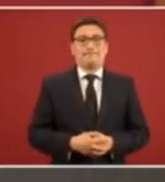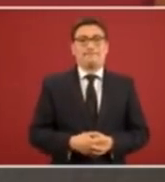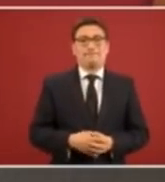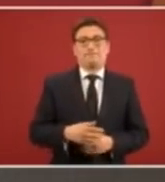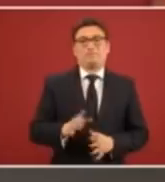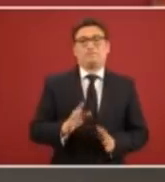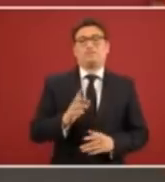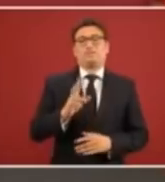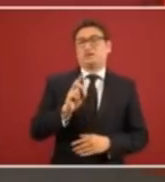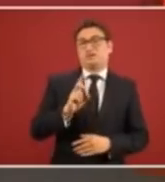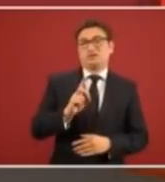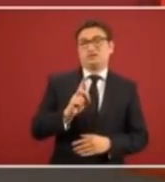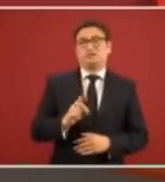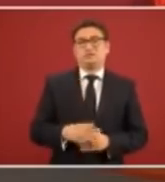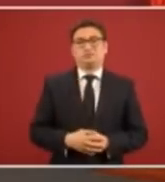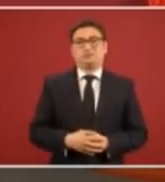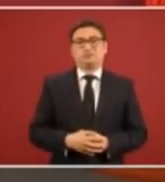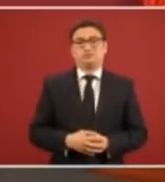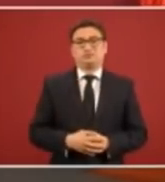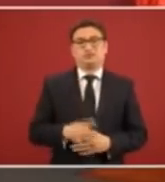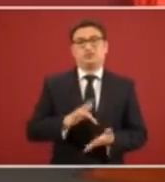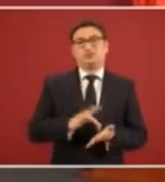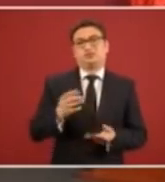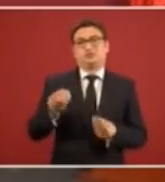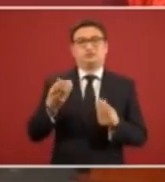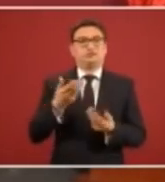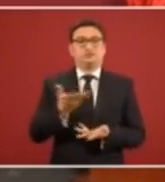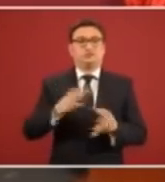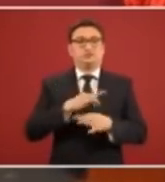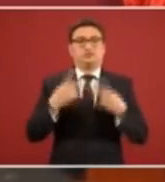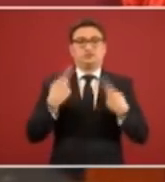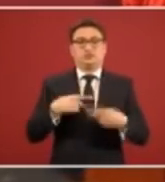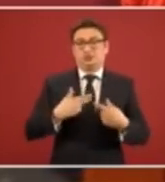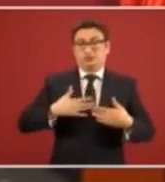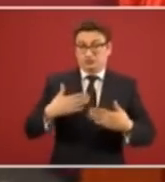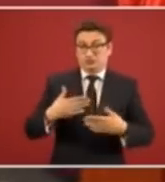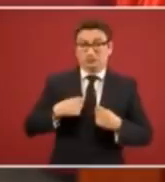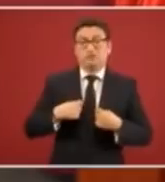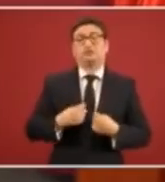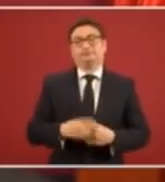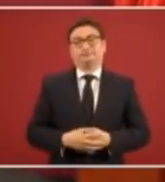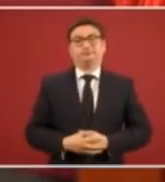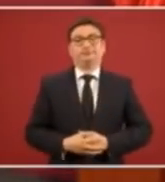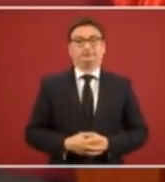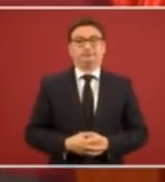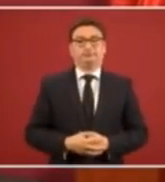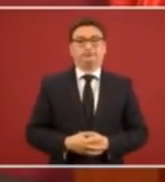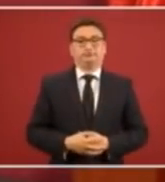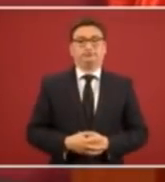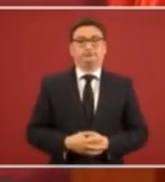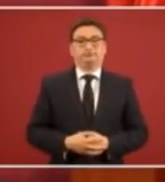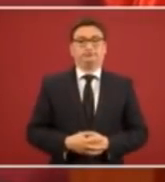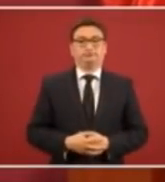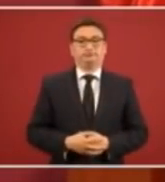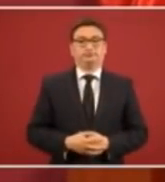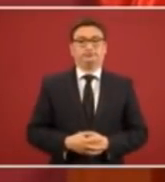30. O sea, muchas gracias, ¿no?, a la gente por su confianza. O sea,